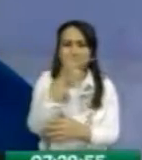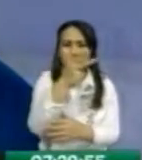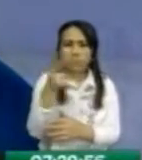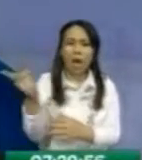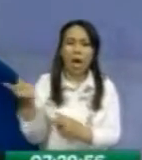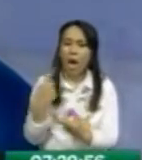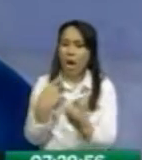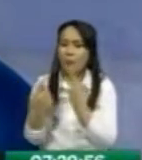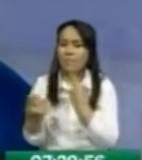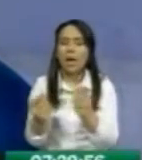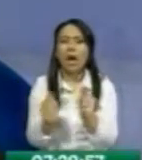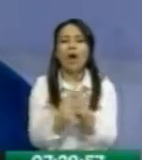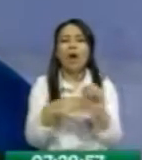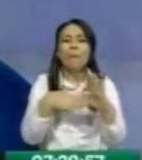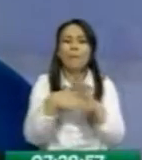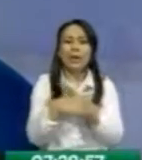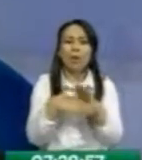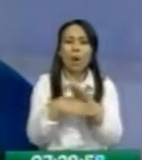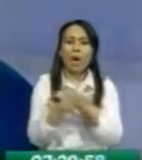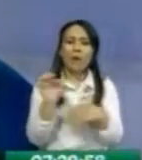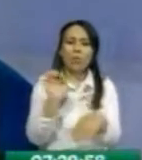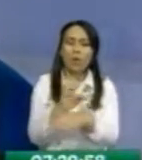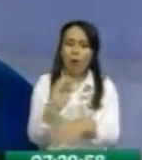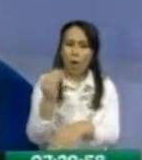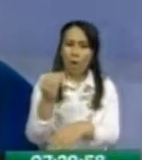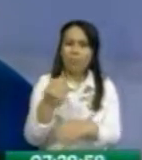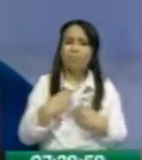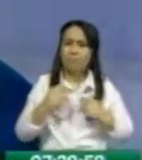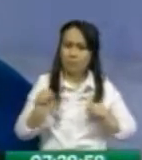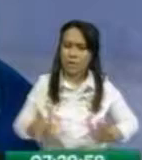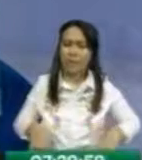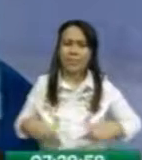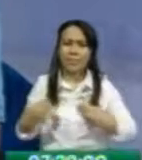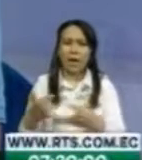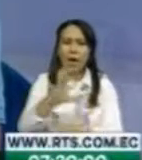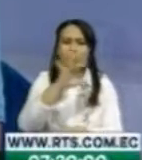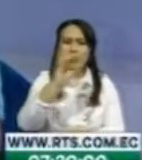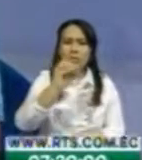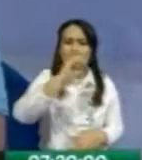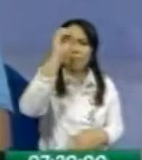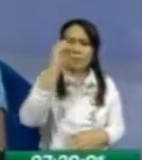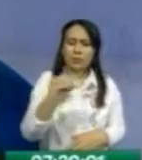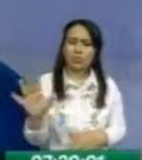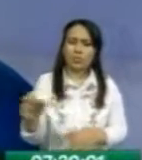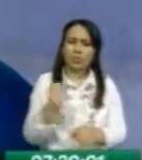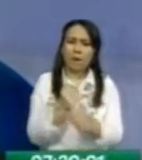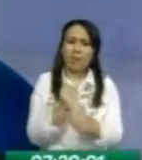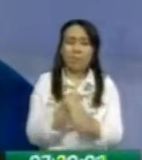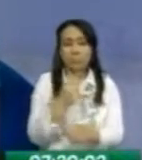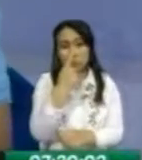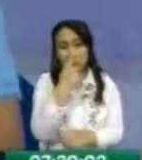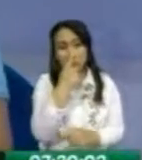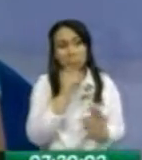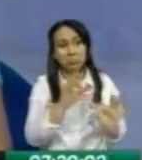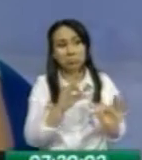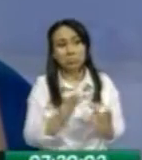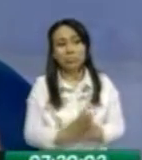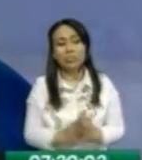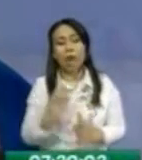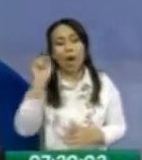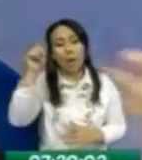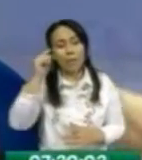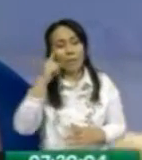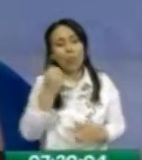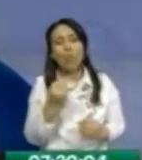de Garantías de la CFN, en el cual el joven ya va a ser cubierto hasta en un 80% de su emprendimiento. Qué es un esfuerzo que hemos hecho como gobierno